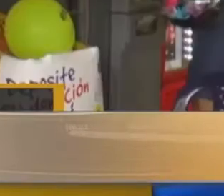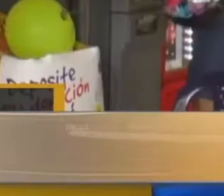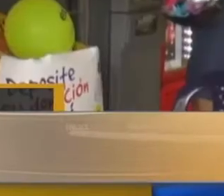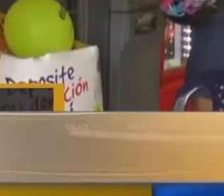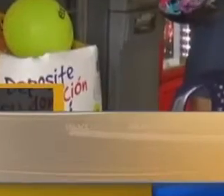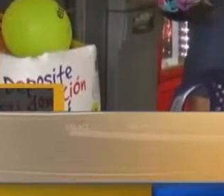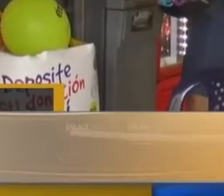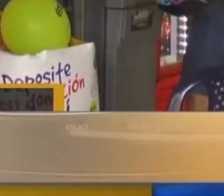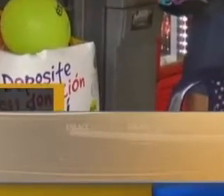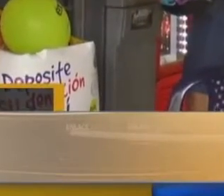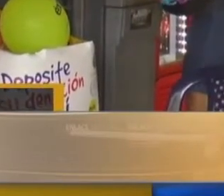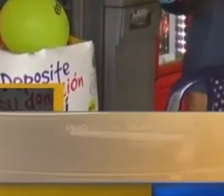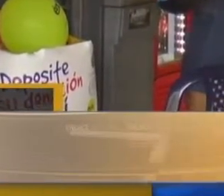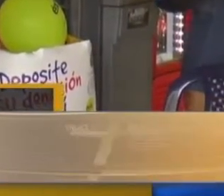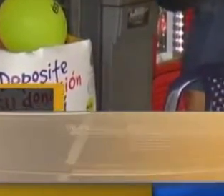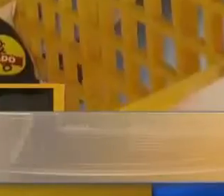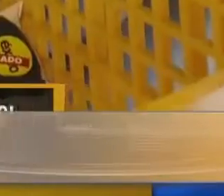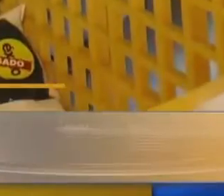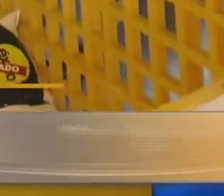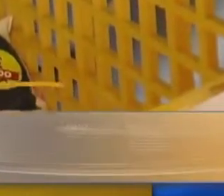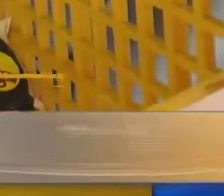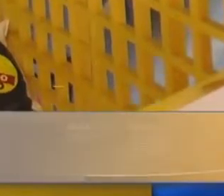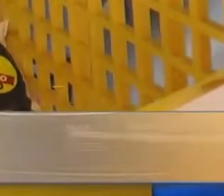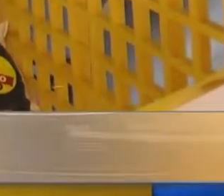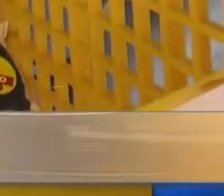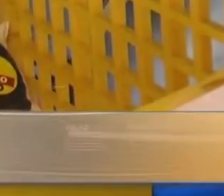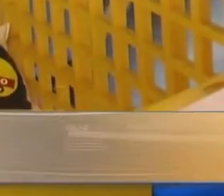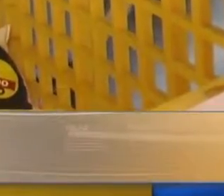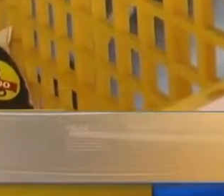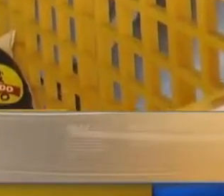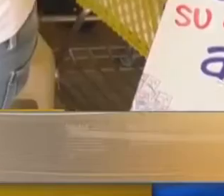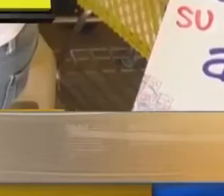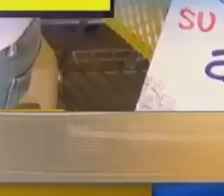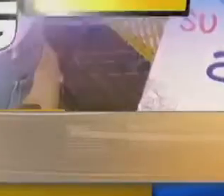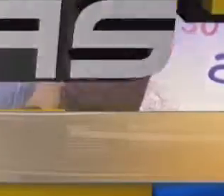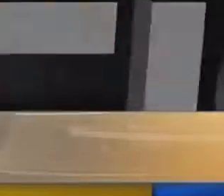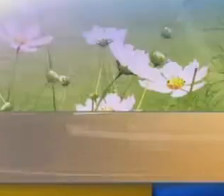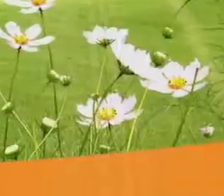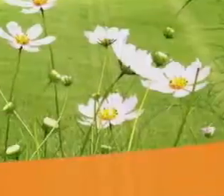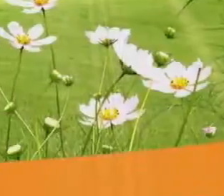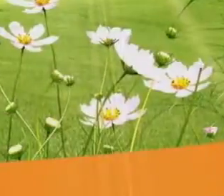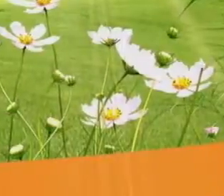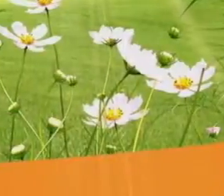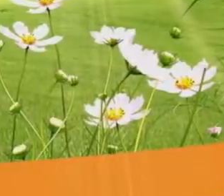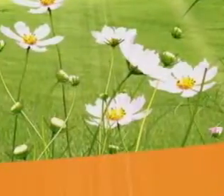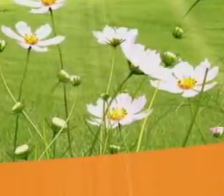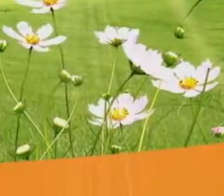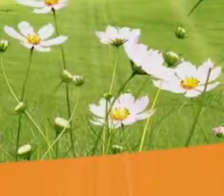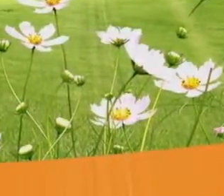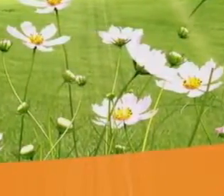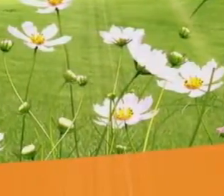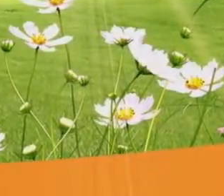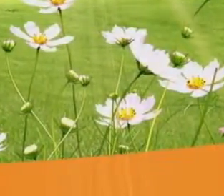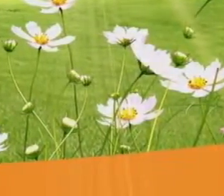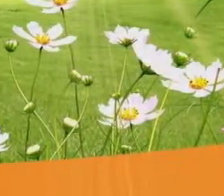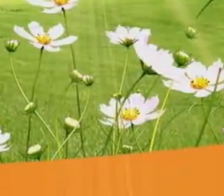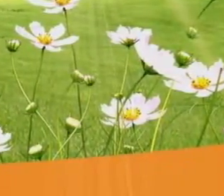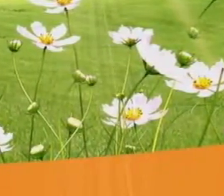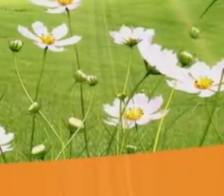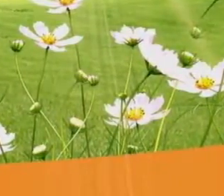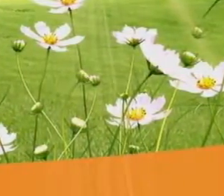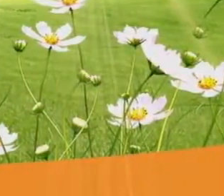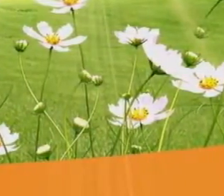cierre, con éxito se cumplió la campaña Lechetón del Club Activo 2030. Con el patrocinio de Barsol Ecológico,